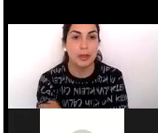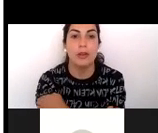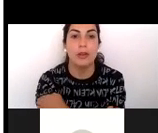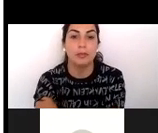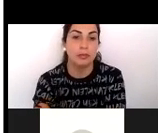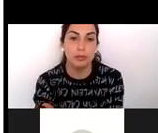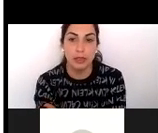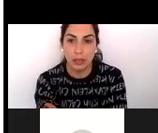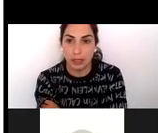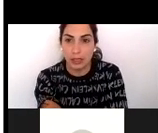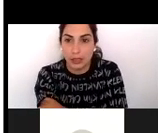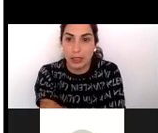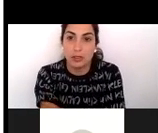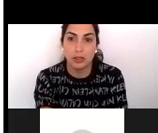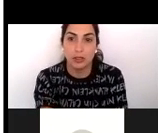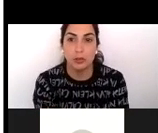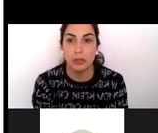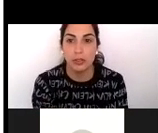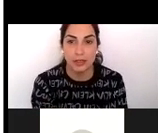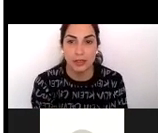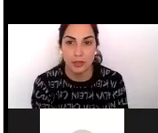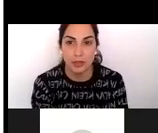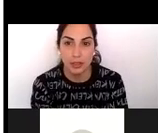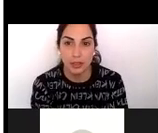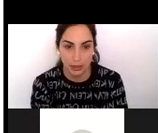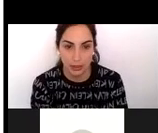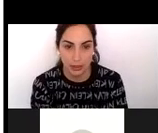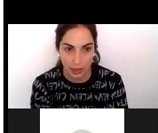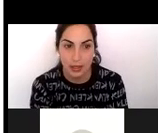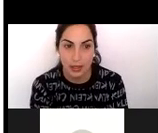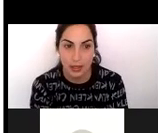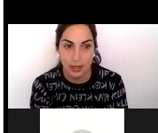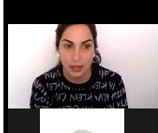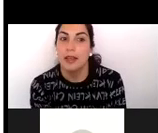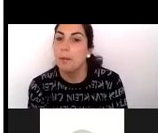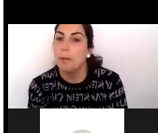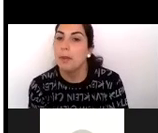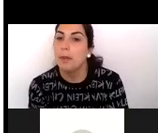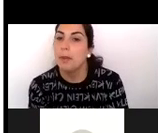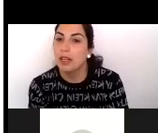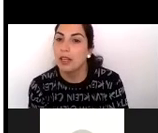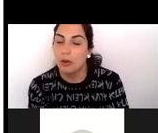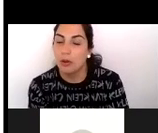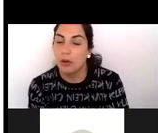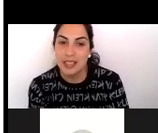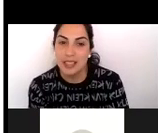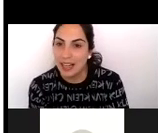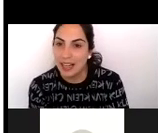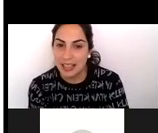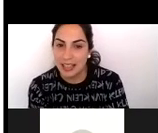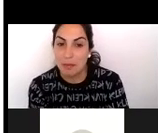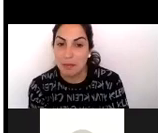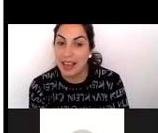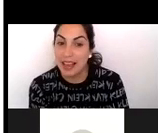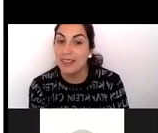Primero, en este caso, el triunfo de la selección, ya, ya, pero, como dice Carla